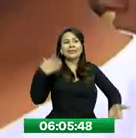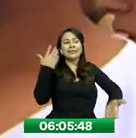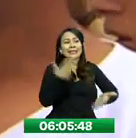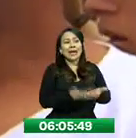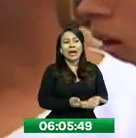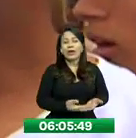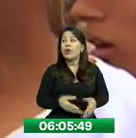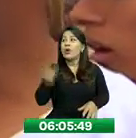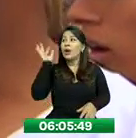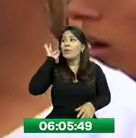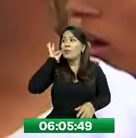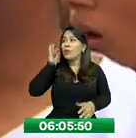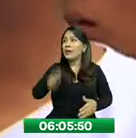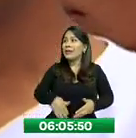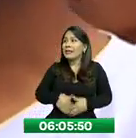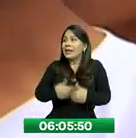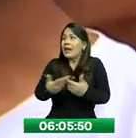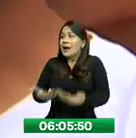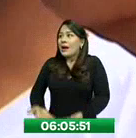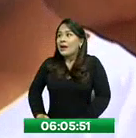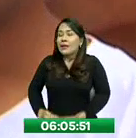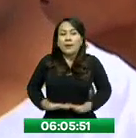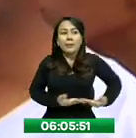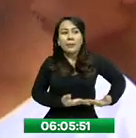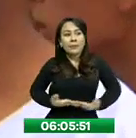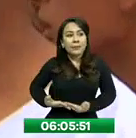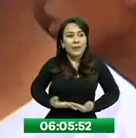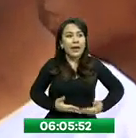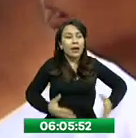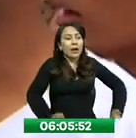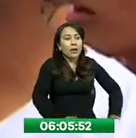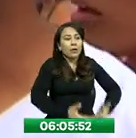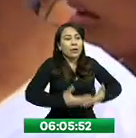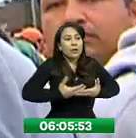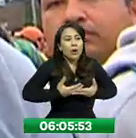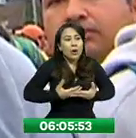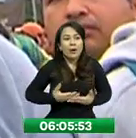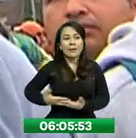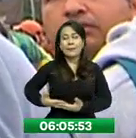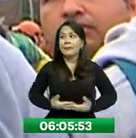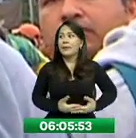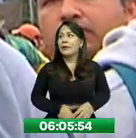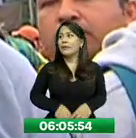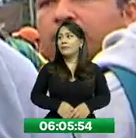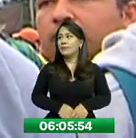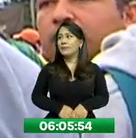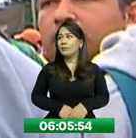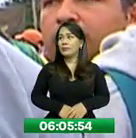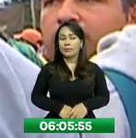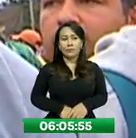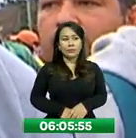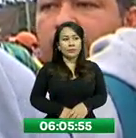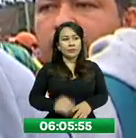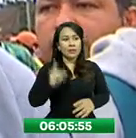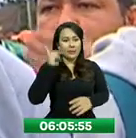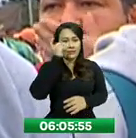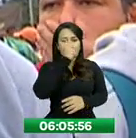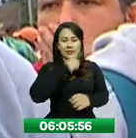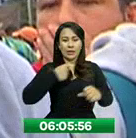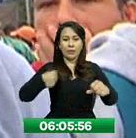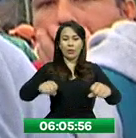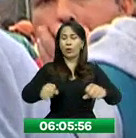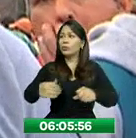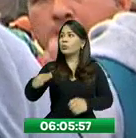bebé y le coge la llanta a la señora primero y después lo coge a él. Tuvo una salida de su Catalina de la